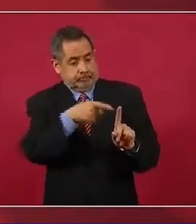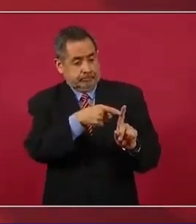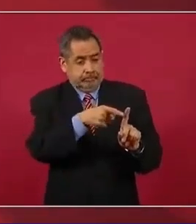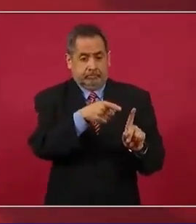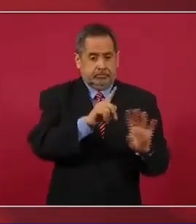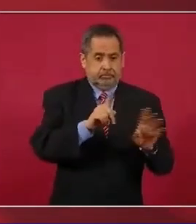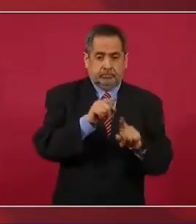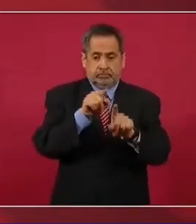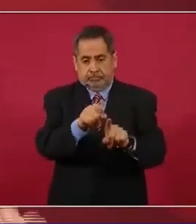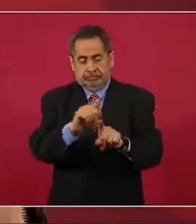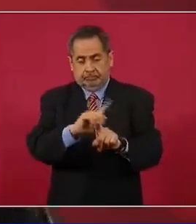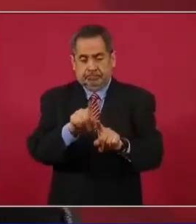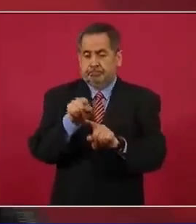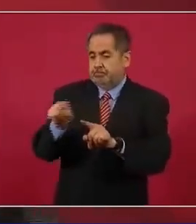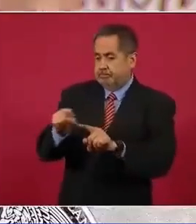o esta